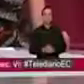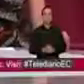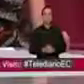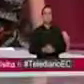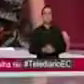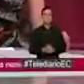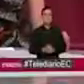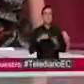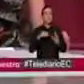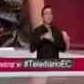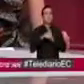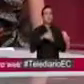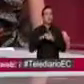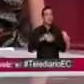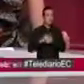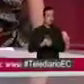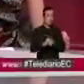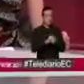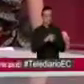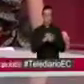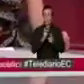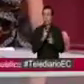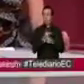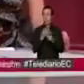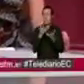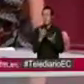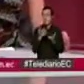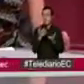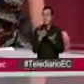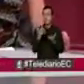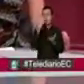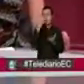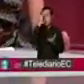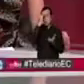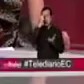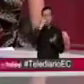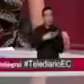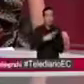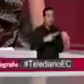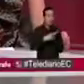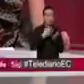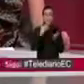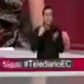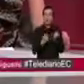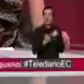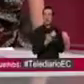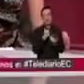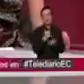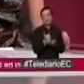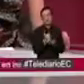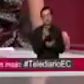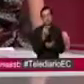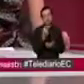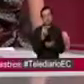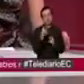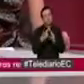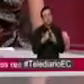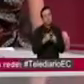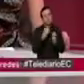Banca Popular y Solidaria, además de los sectores productivos, esperan que la renegociación de la deuda ofrezca mejores condiciones para acceder a